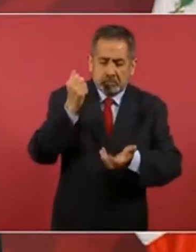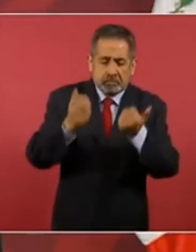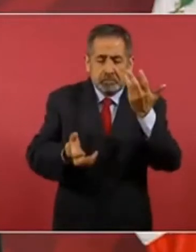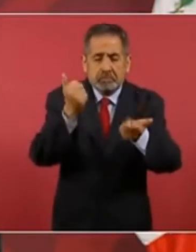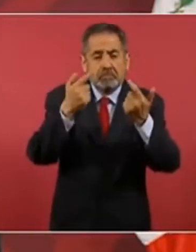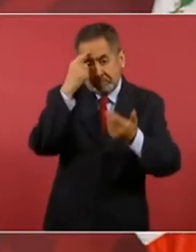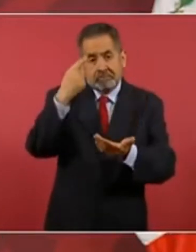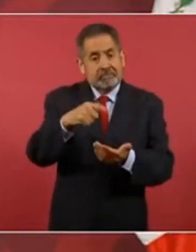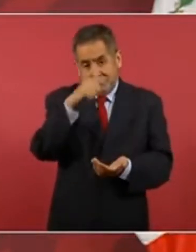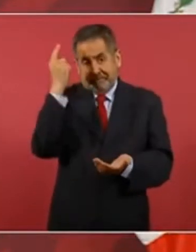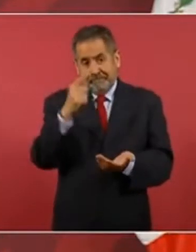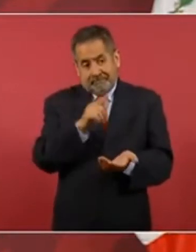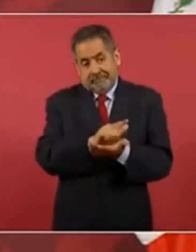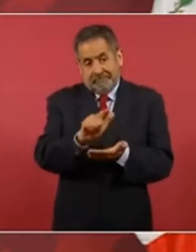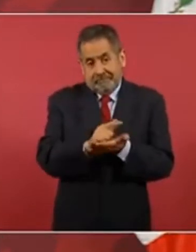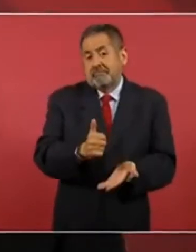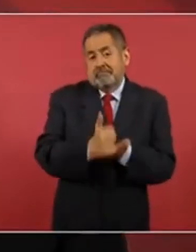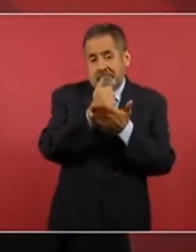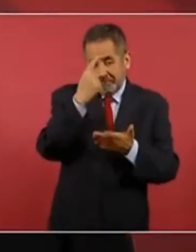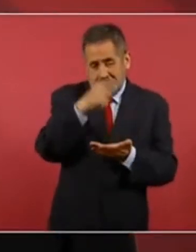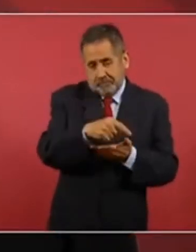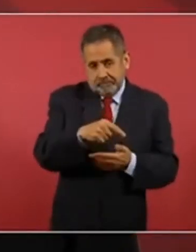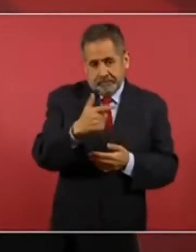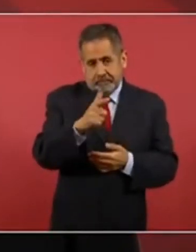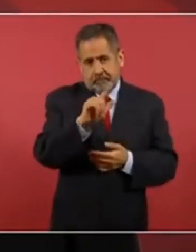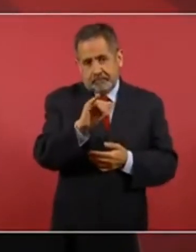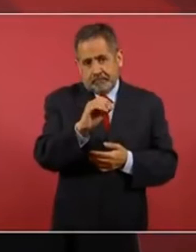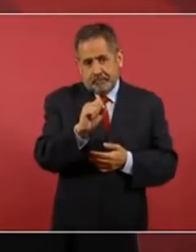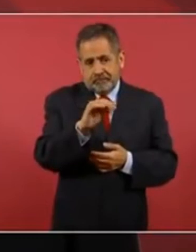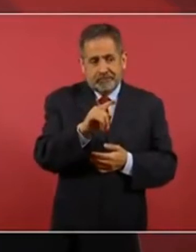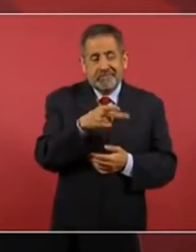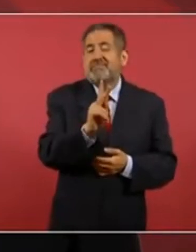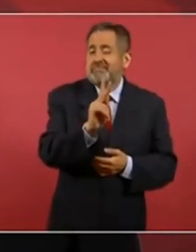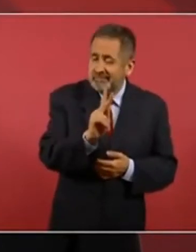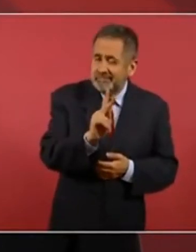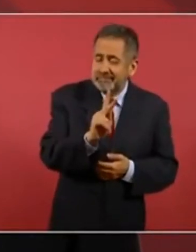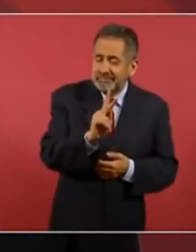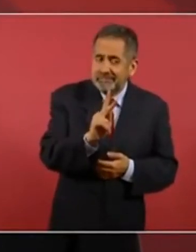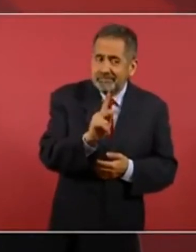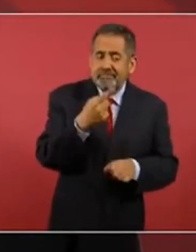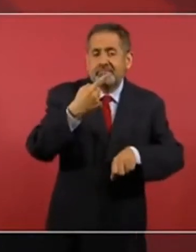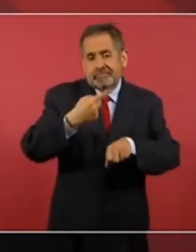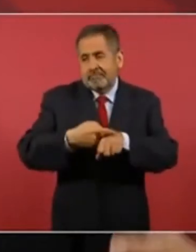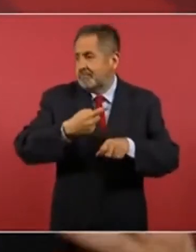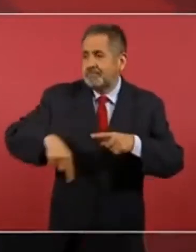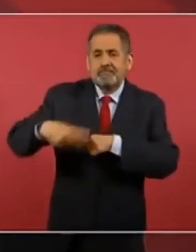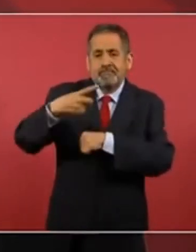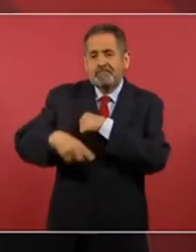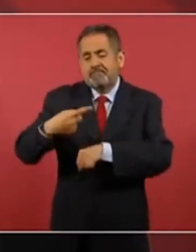se utiliza este agroquímico, pero afecta a la salud.